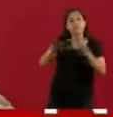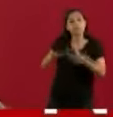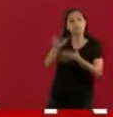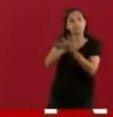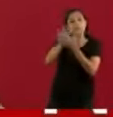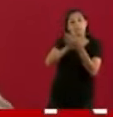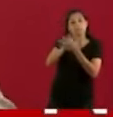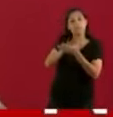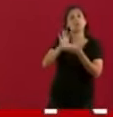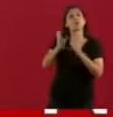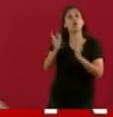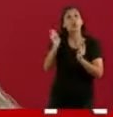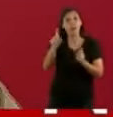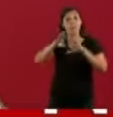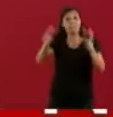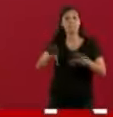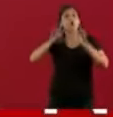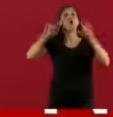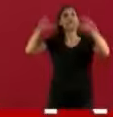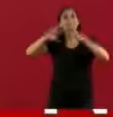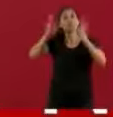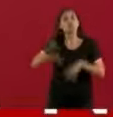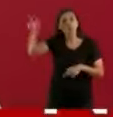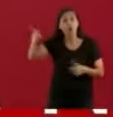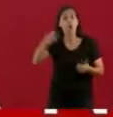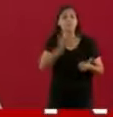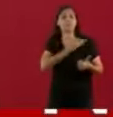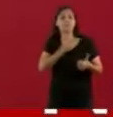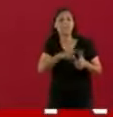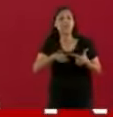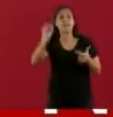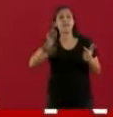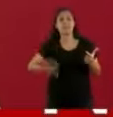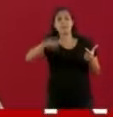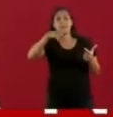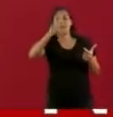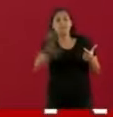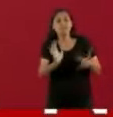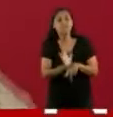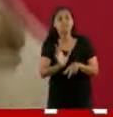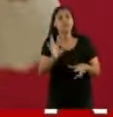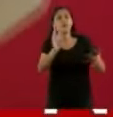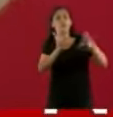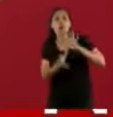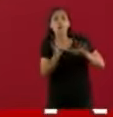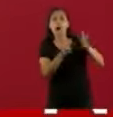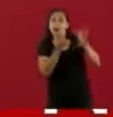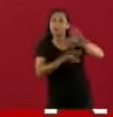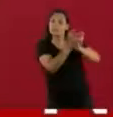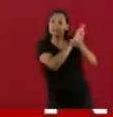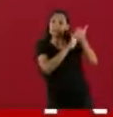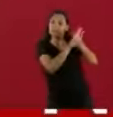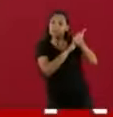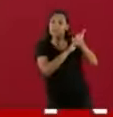propias instituciones de la nación y de la provincia. Intentan con eso comprar voluntades, y ahí es